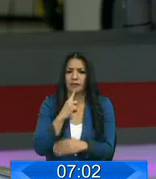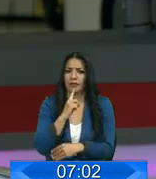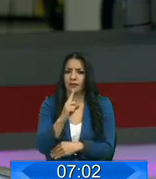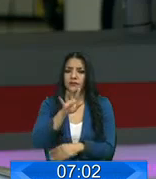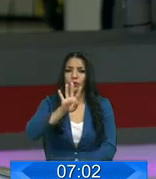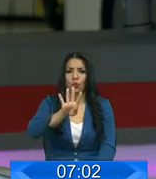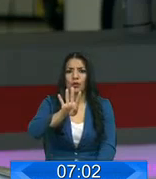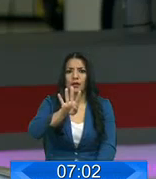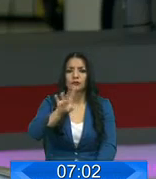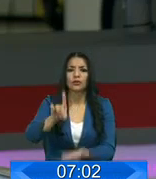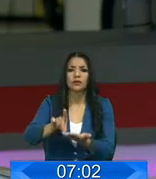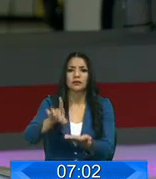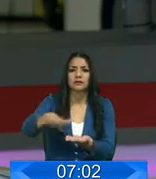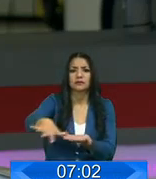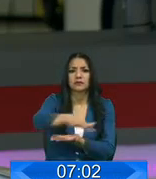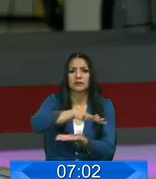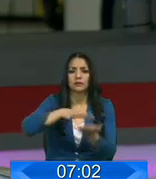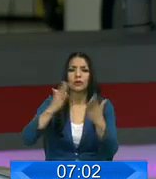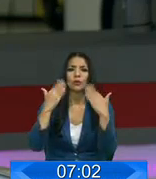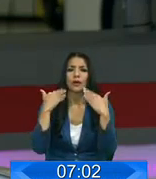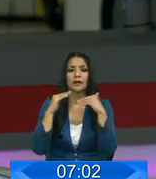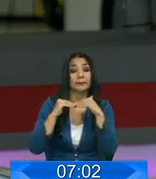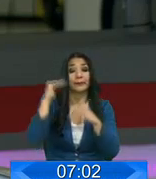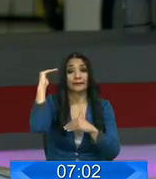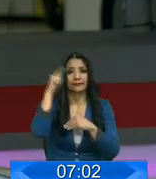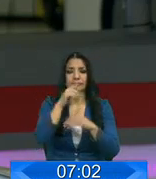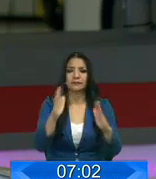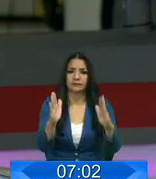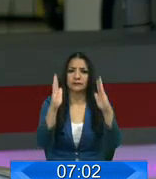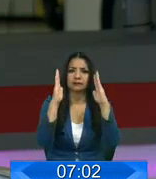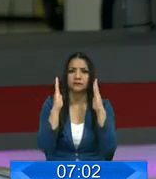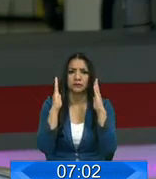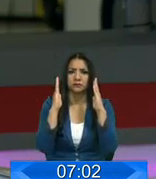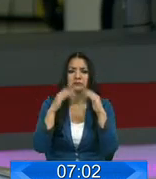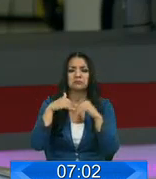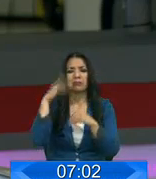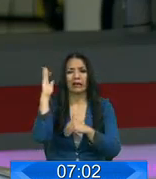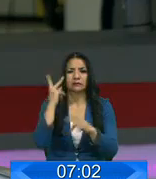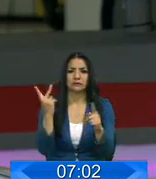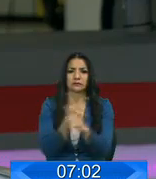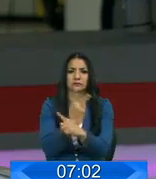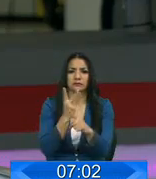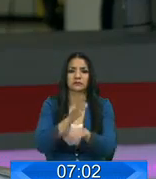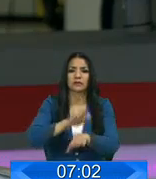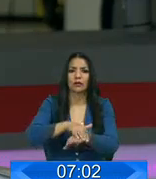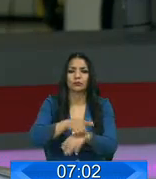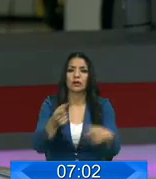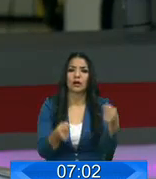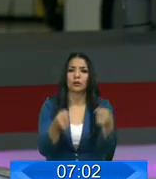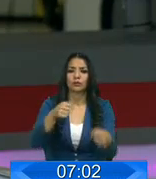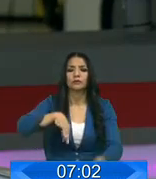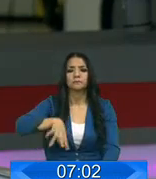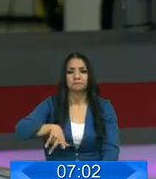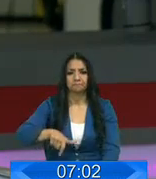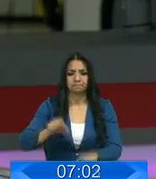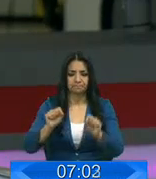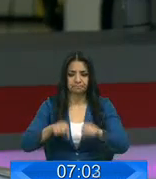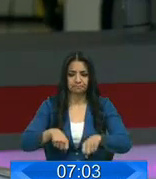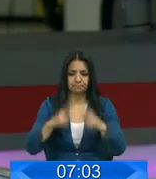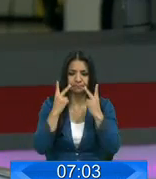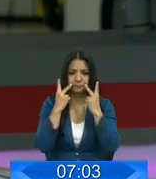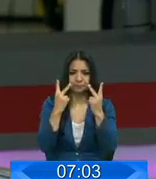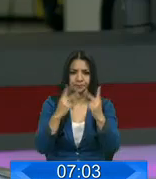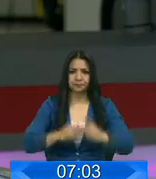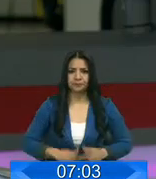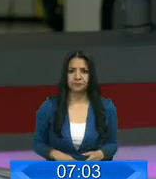4 distritos dentro de la ciudad de Guayaquil, mucha atención, que figuran como los más conflictivos en cuanto al cometimiento de estos delitos. Le